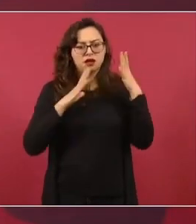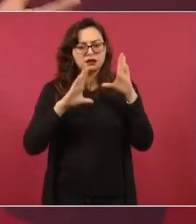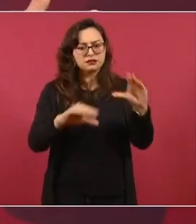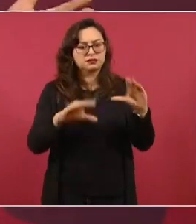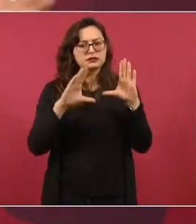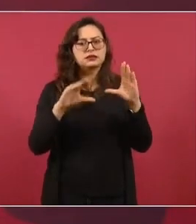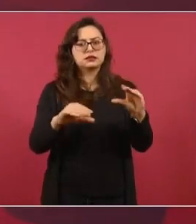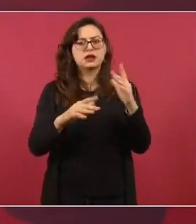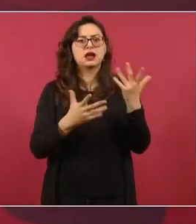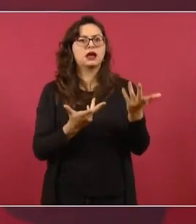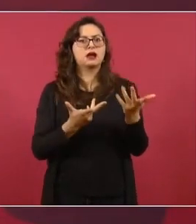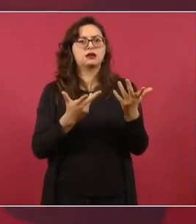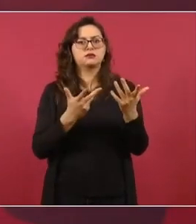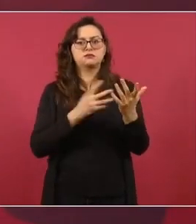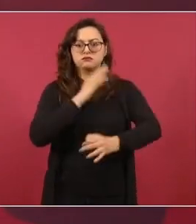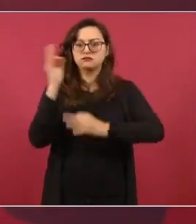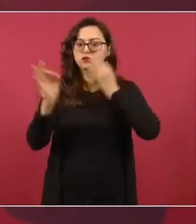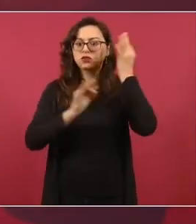La difusión